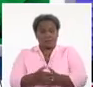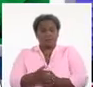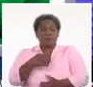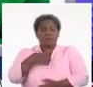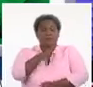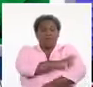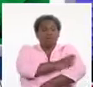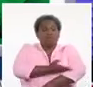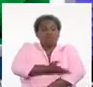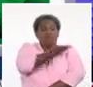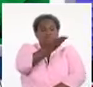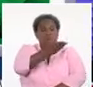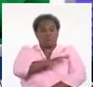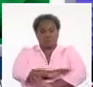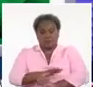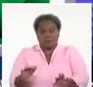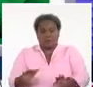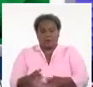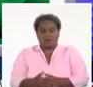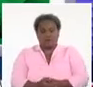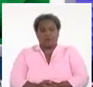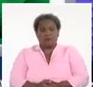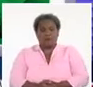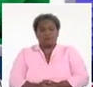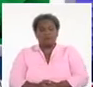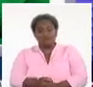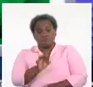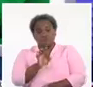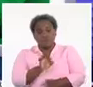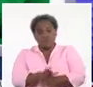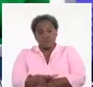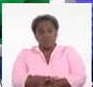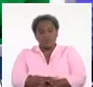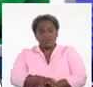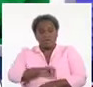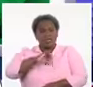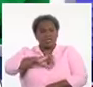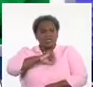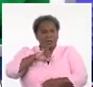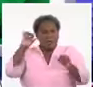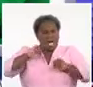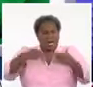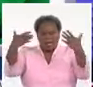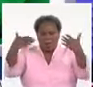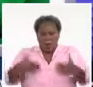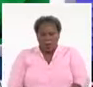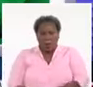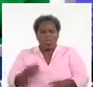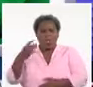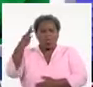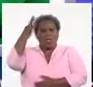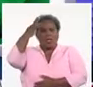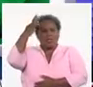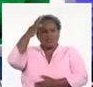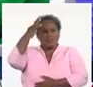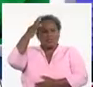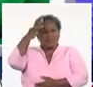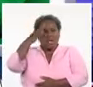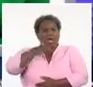como única comorbilidad. Inicialmente con malestar general, dolor de cabeza y